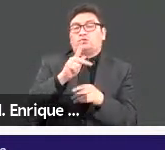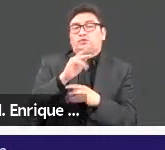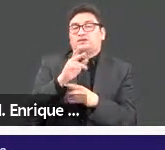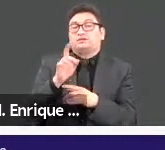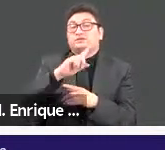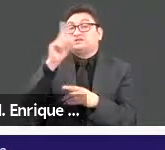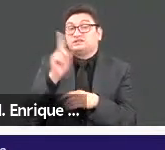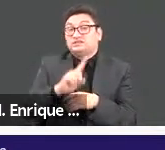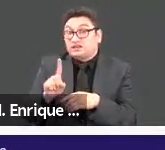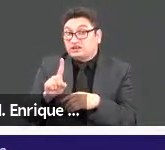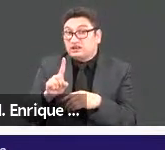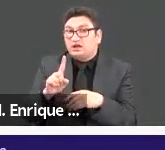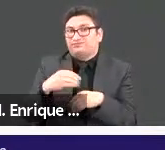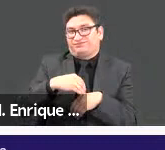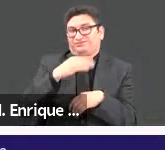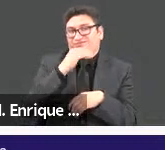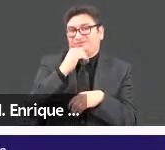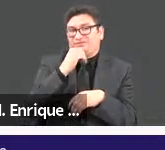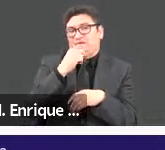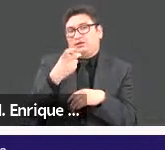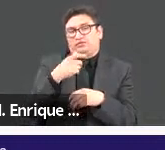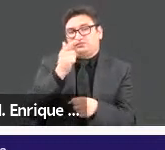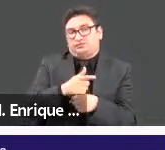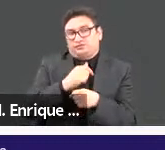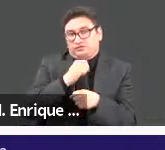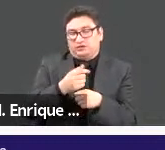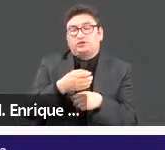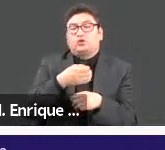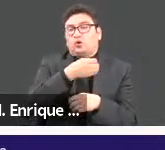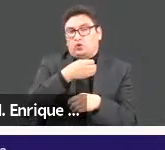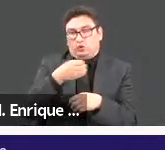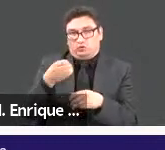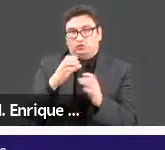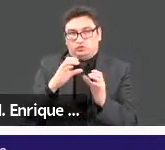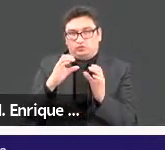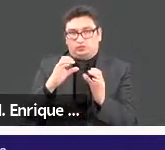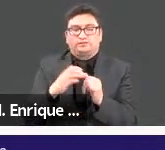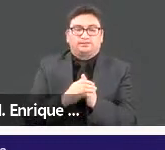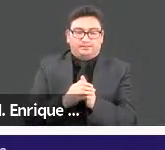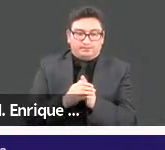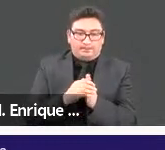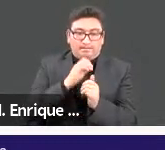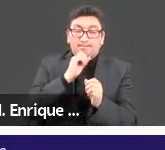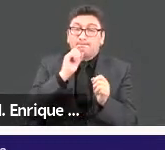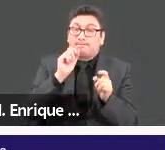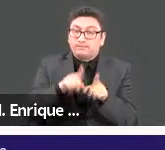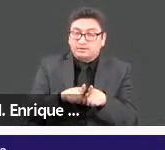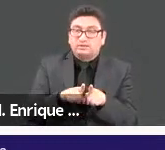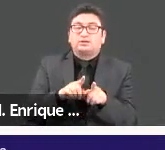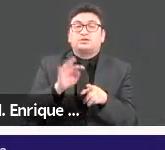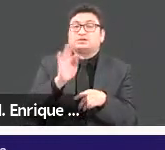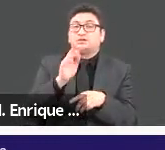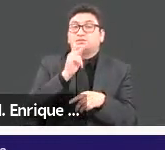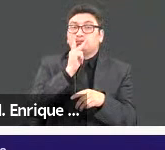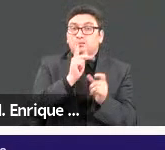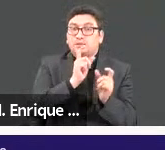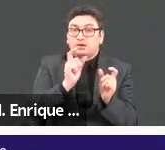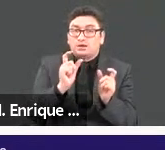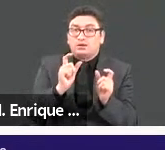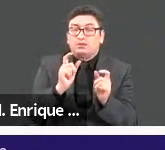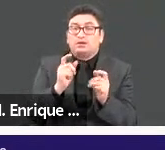la va a localizar, ¿correcto? Entonces tenemos que tener cuidado en eso. También, si una palabra lleva